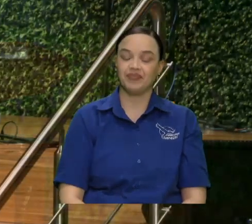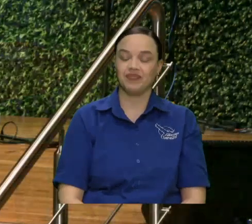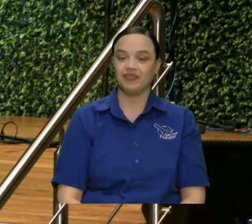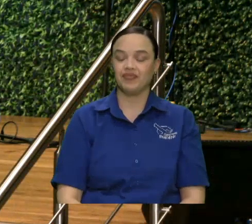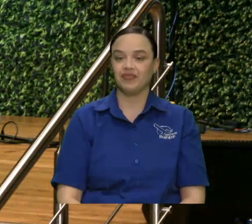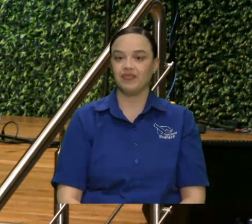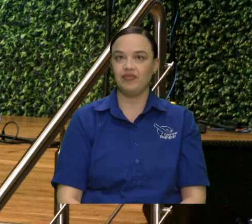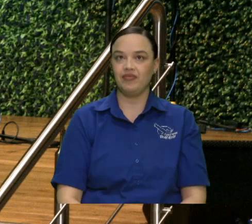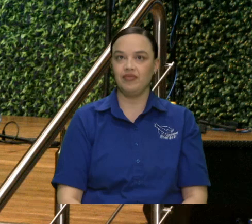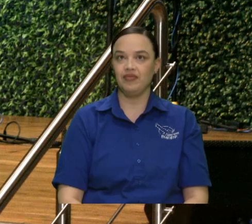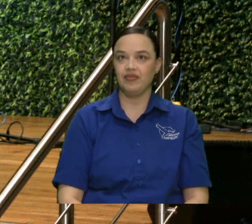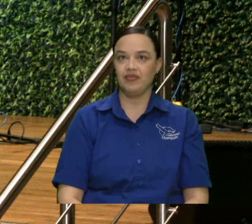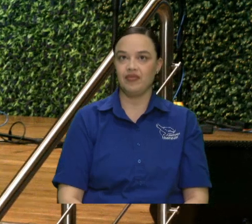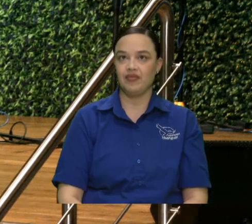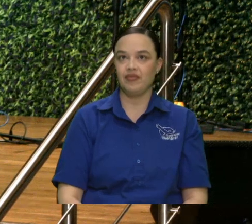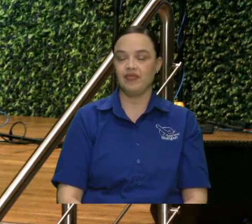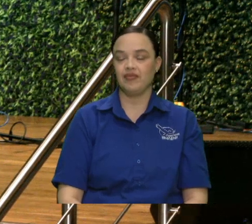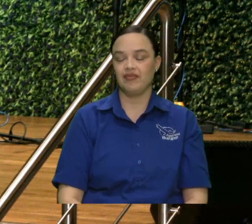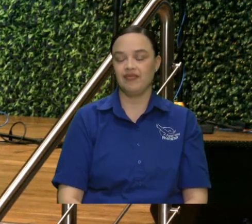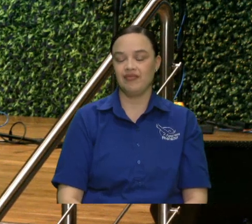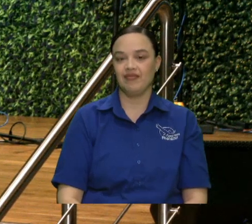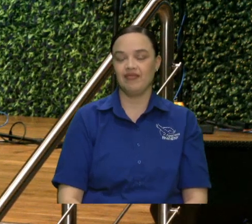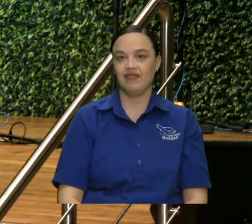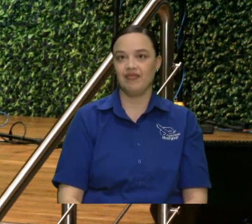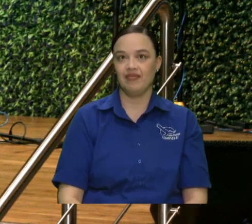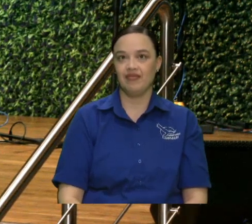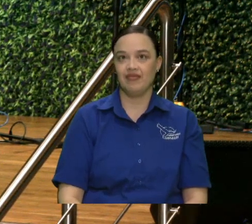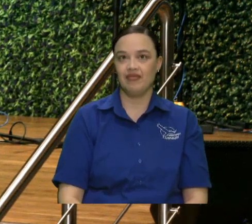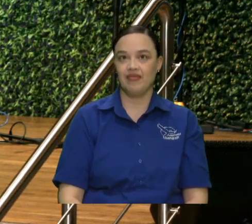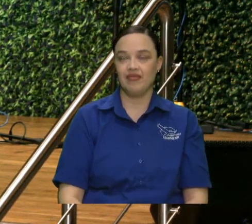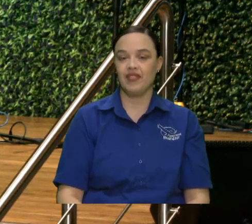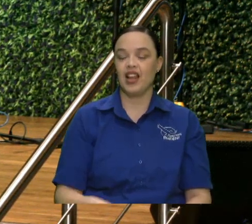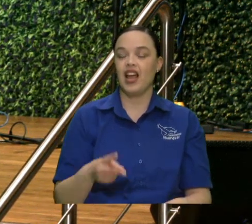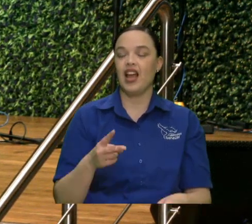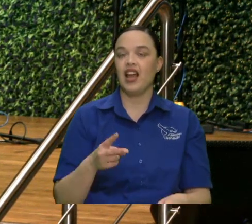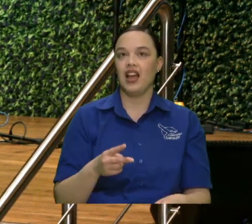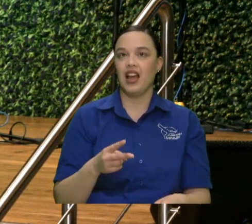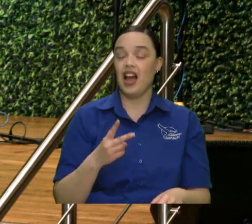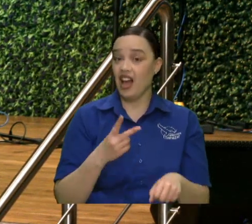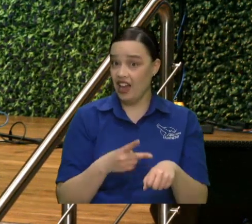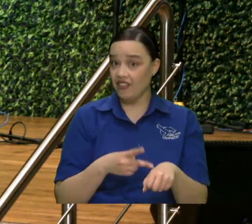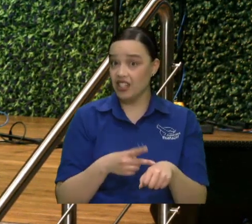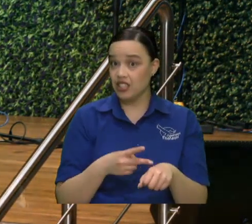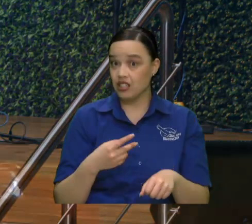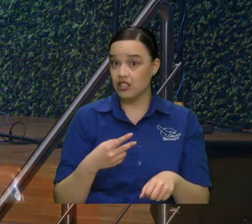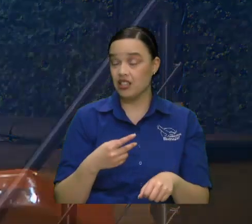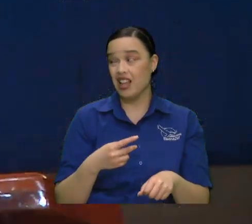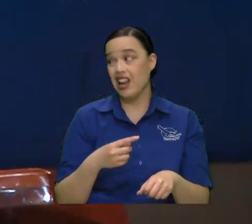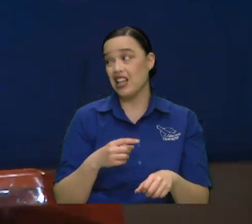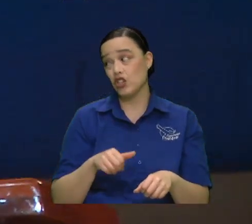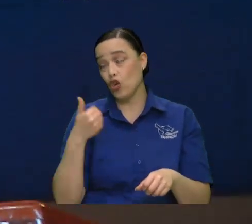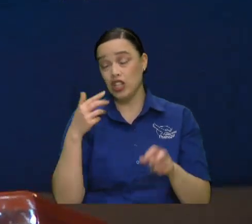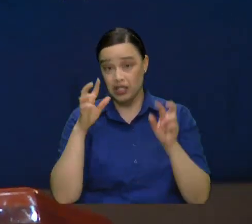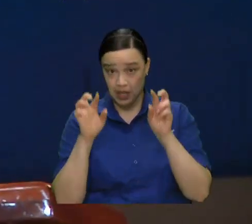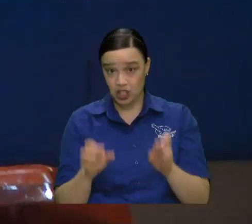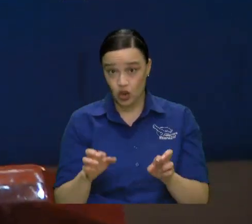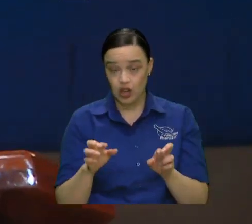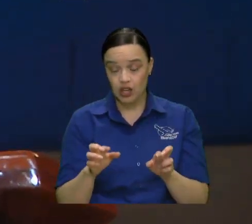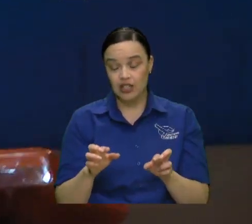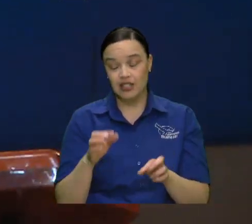comentarios a uno porque de verdad por qué pasa esto y es que a veces hermano nos cuesta un poquito